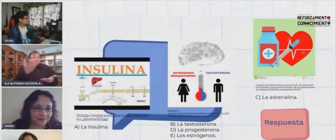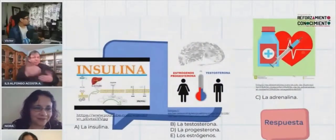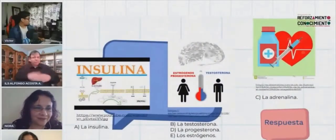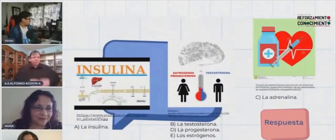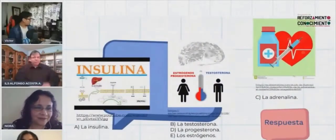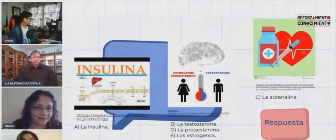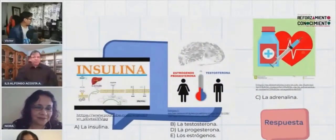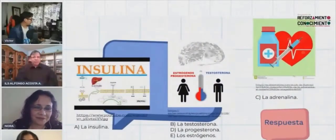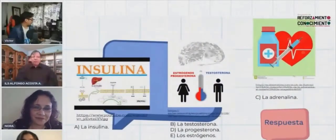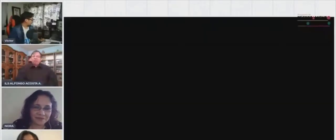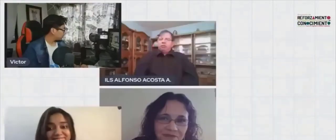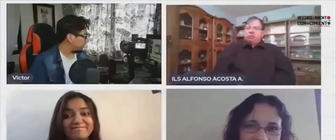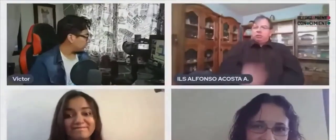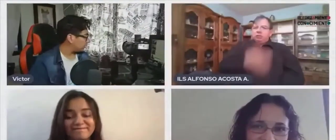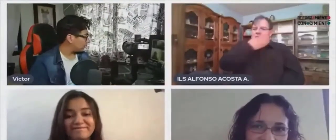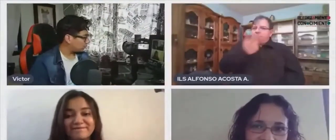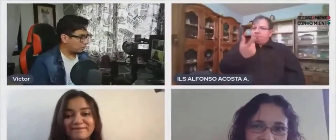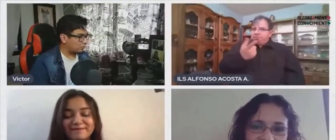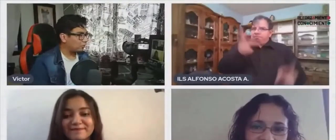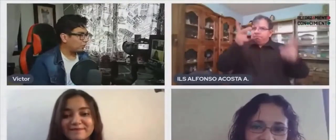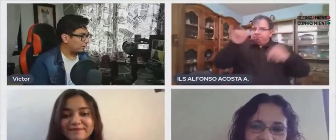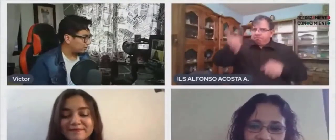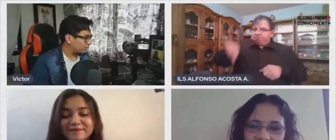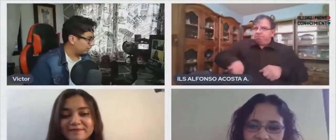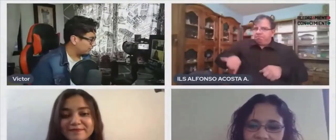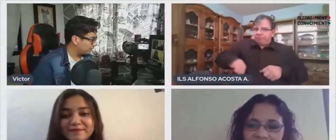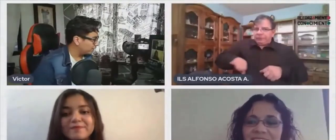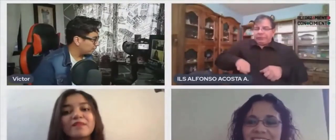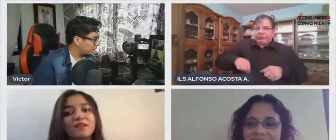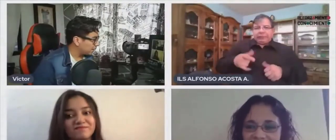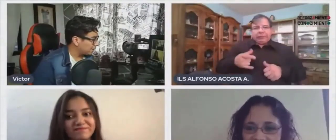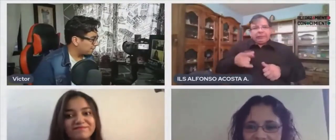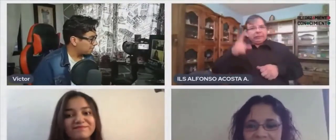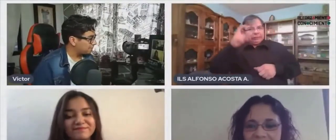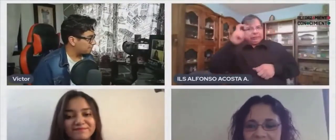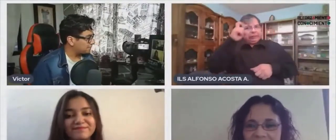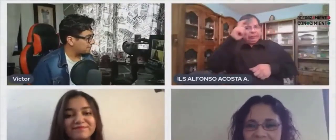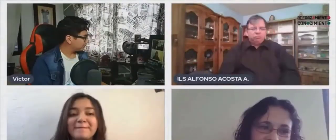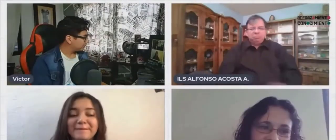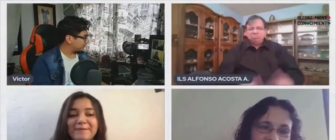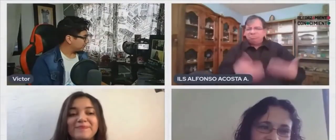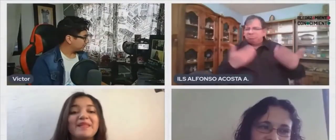Es un tema bastante interesante y al mismo tiempo complejo, ¿no? Sí.